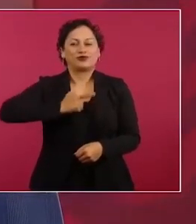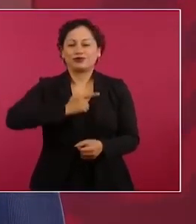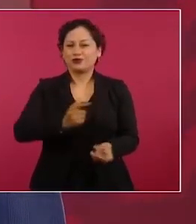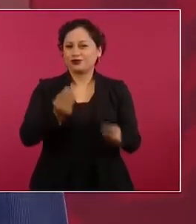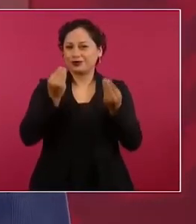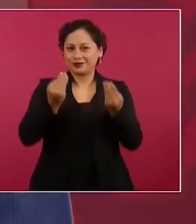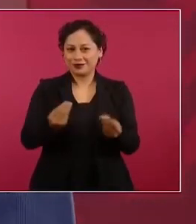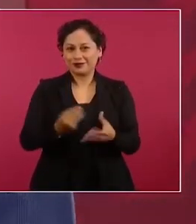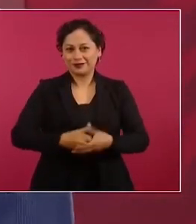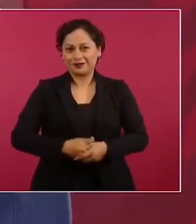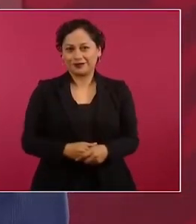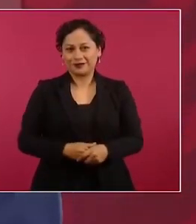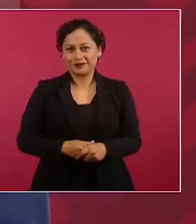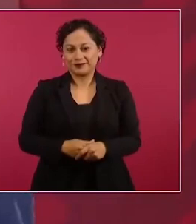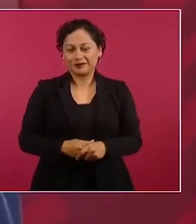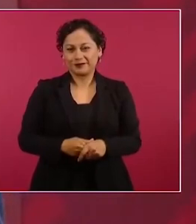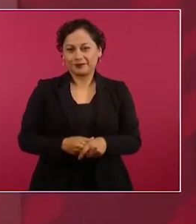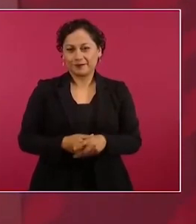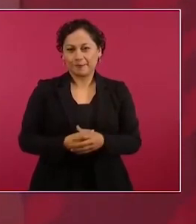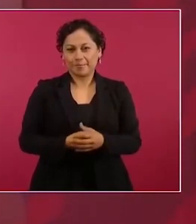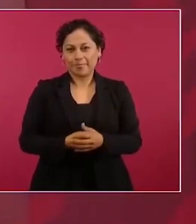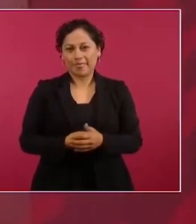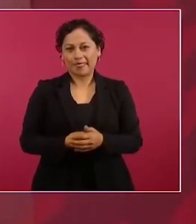mucho gusto.